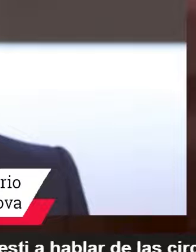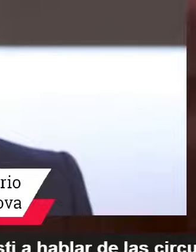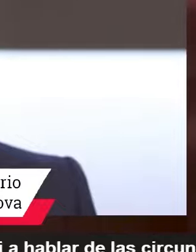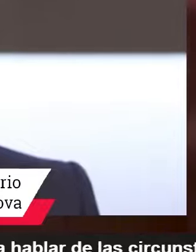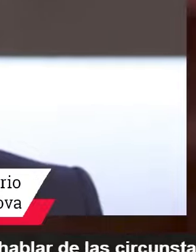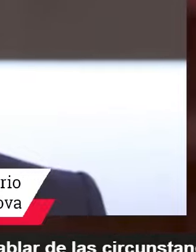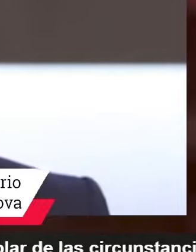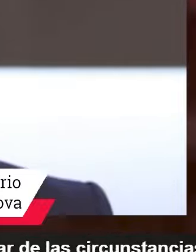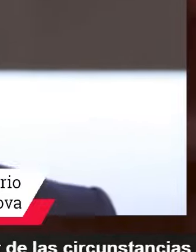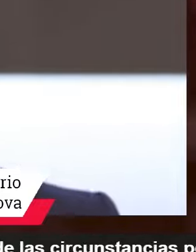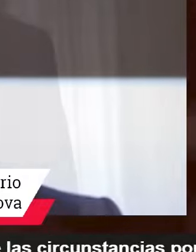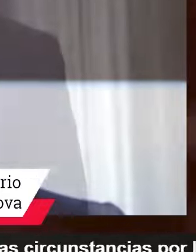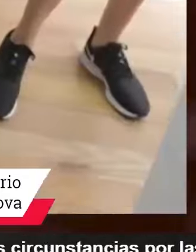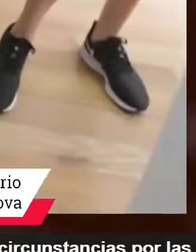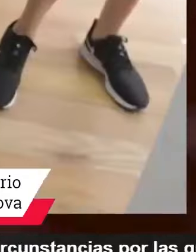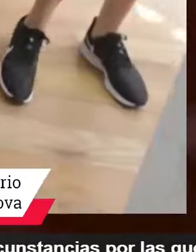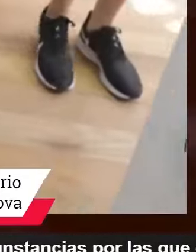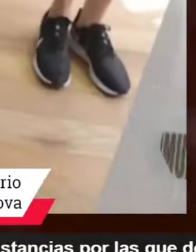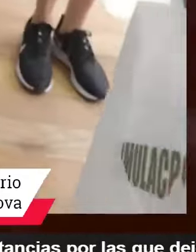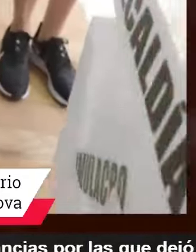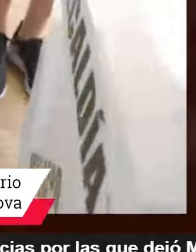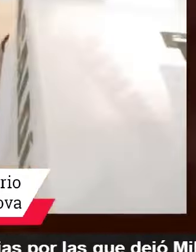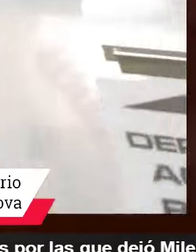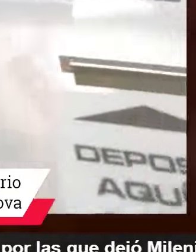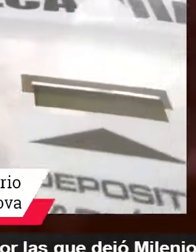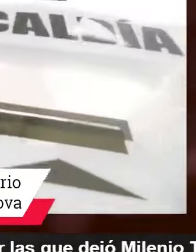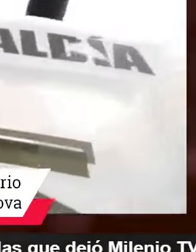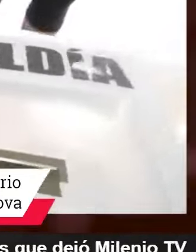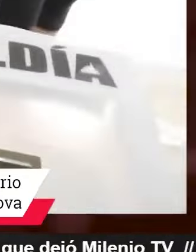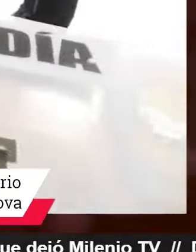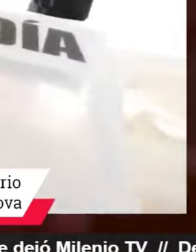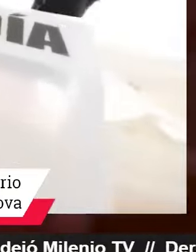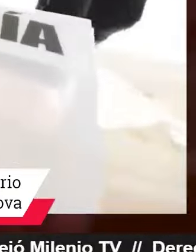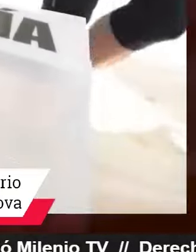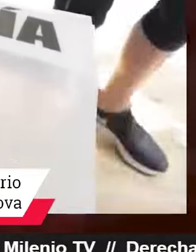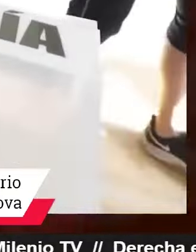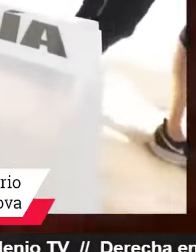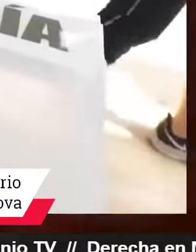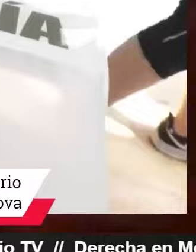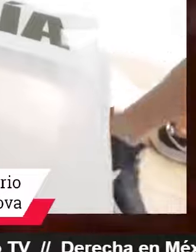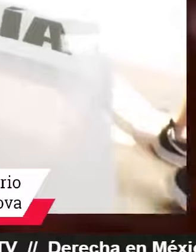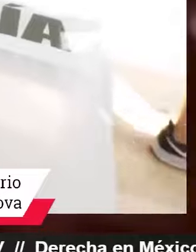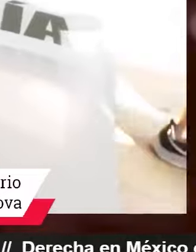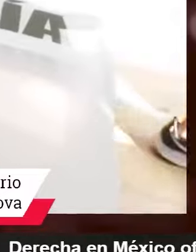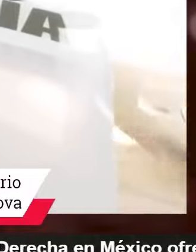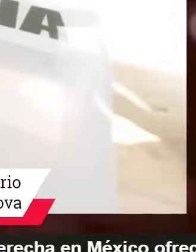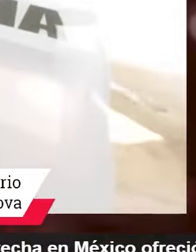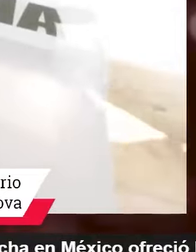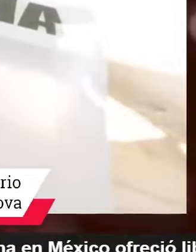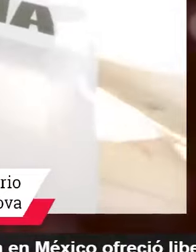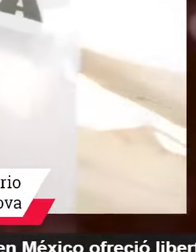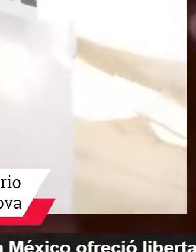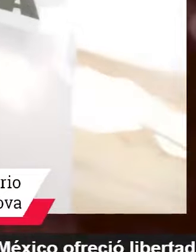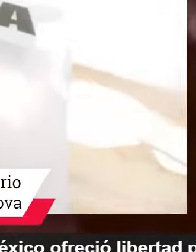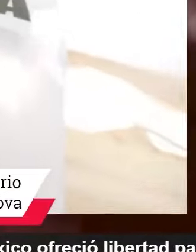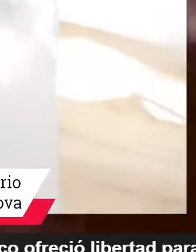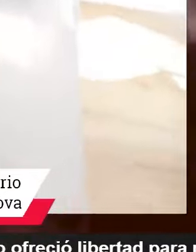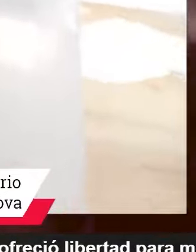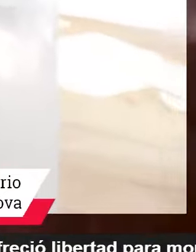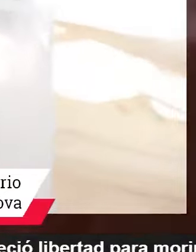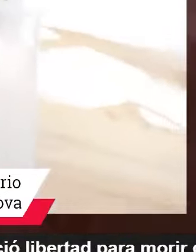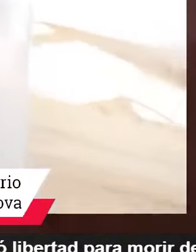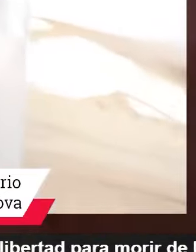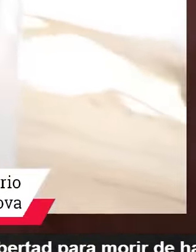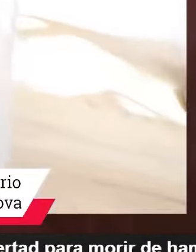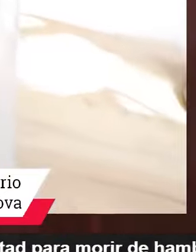consejera electoral Carla hfri Pues están tres tres fueron beneficiarias de estos recursos se trata del instituto